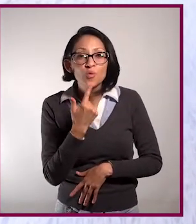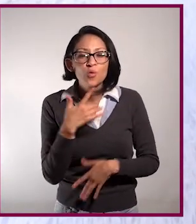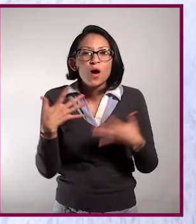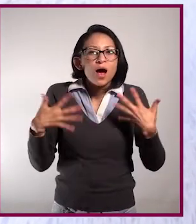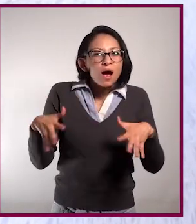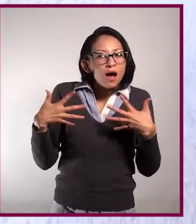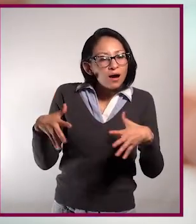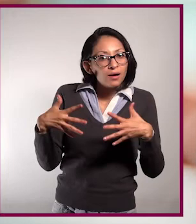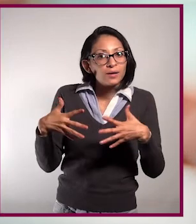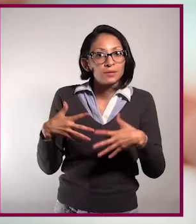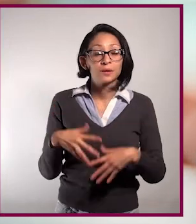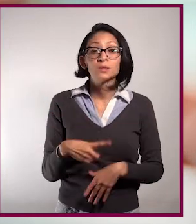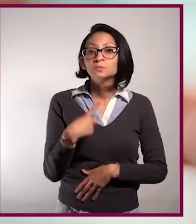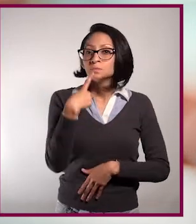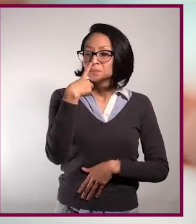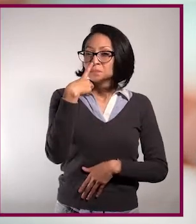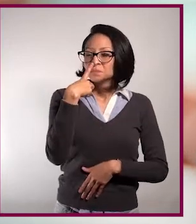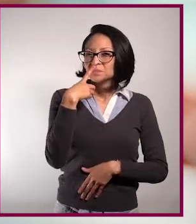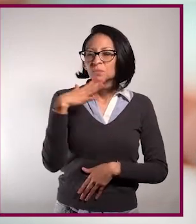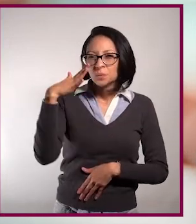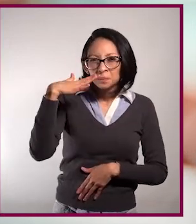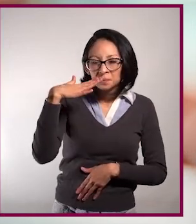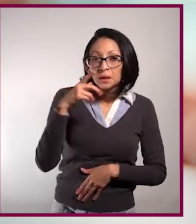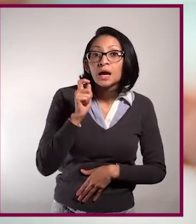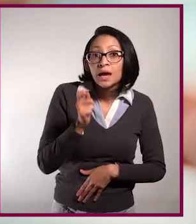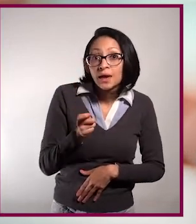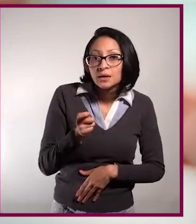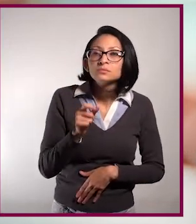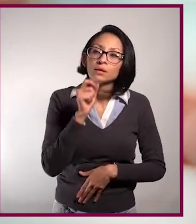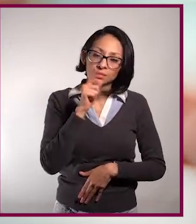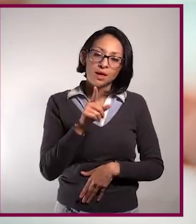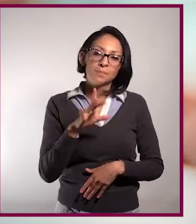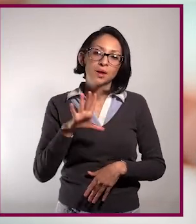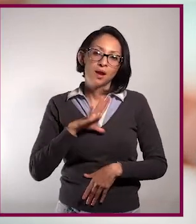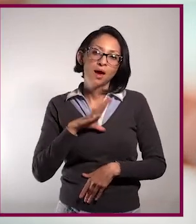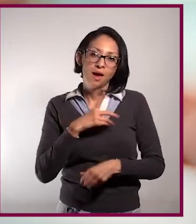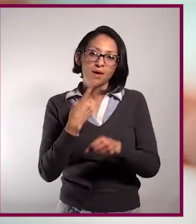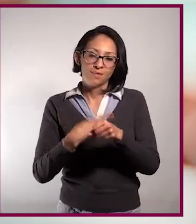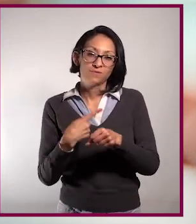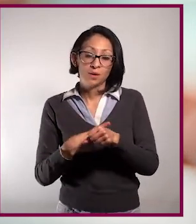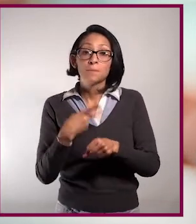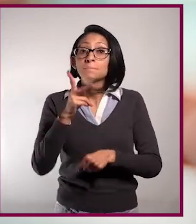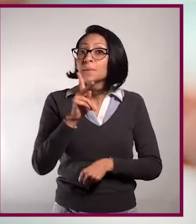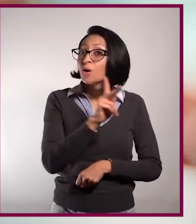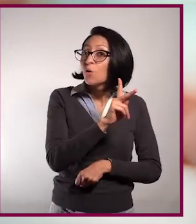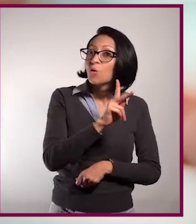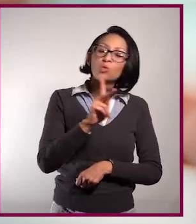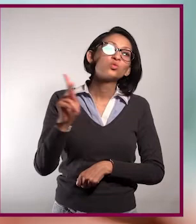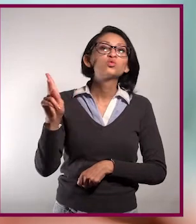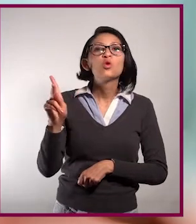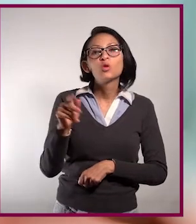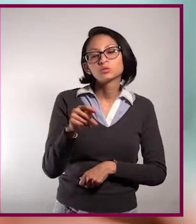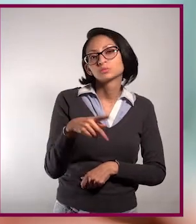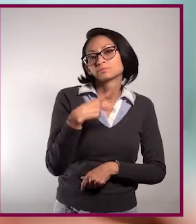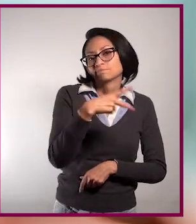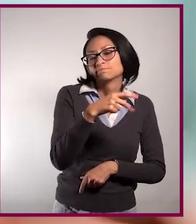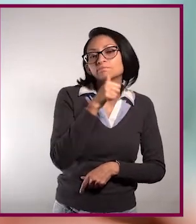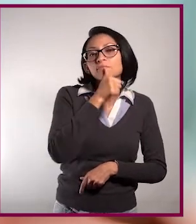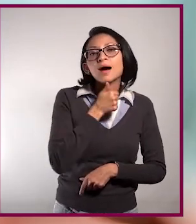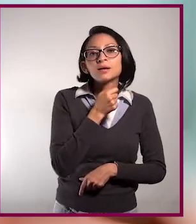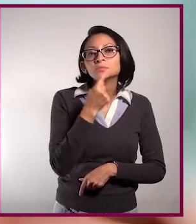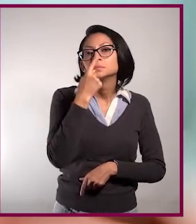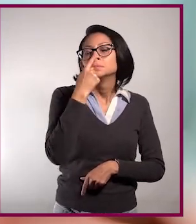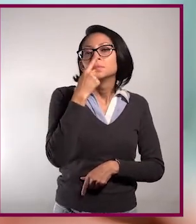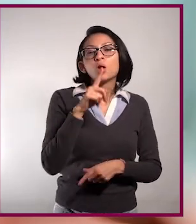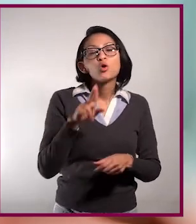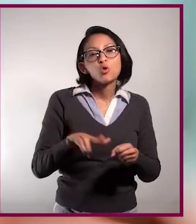genital. El mal olor podría ser un síndrome también, aunque también hay que considerar que todas las vulvas tienen un olor